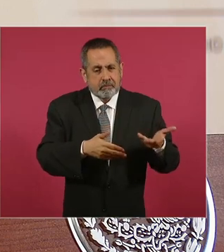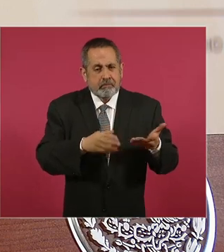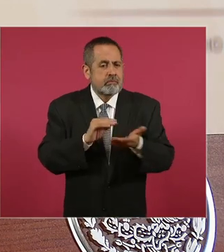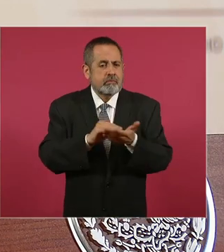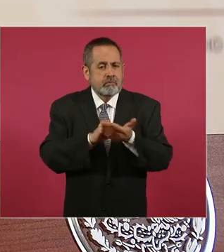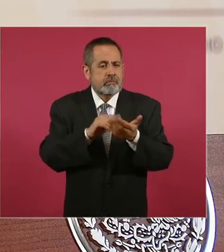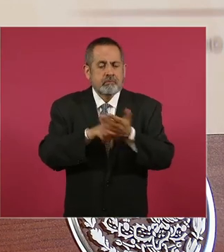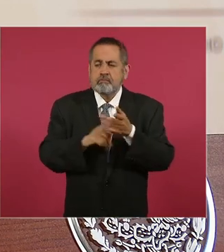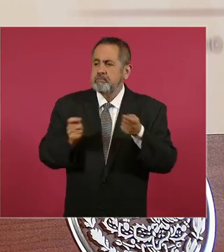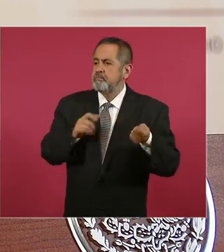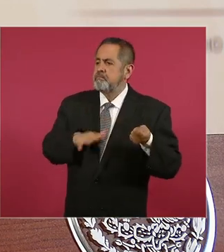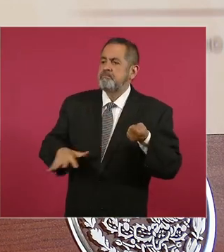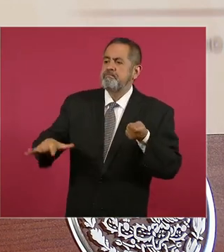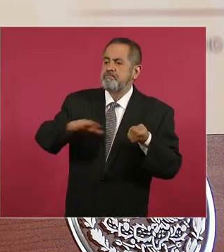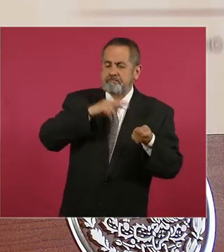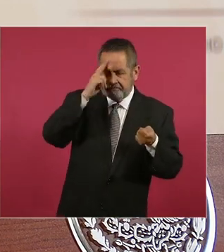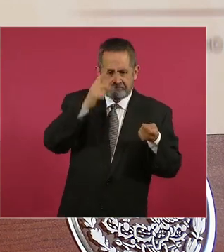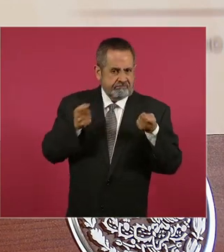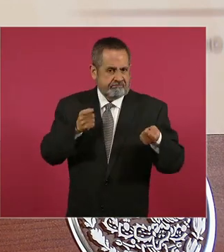dominando México